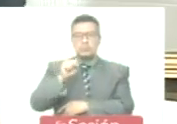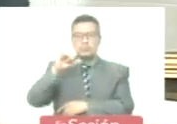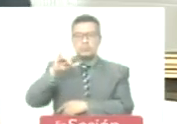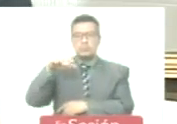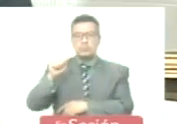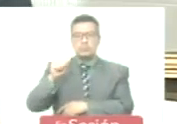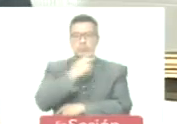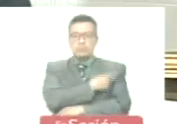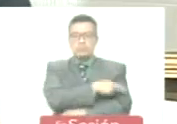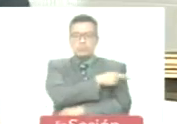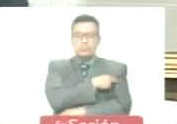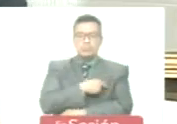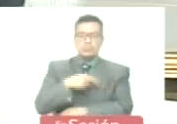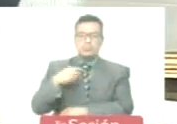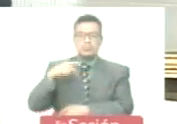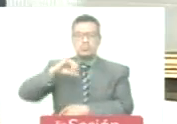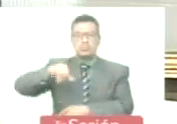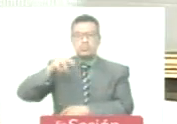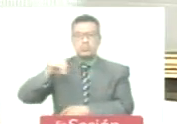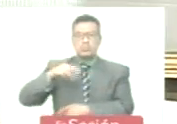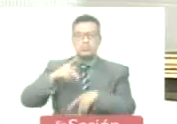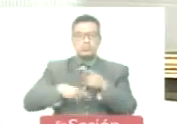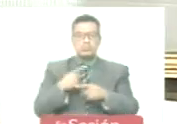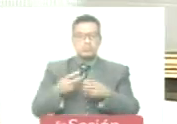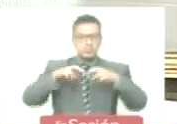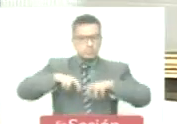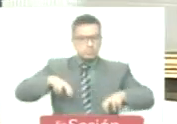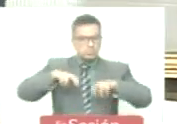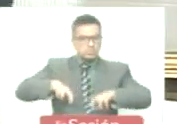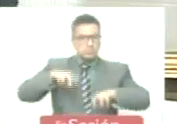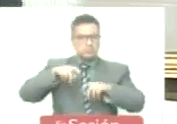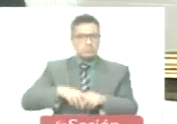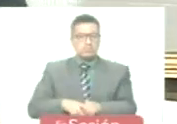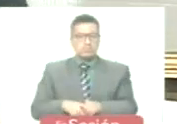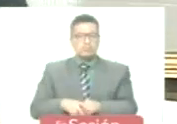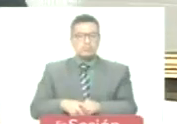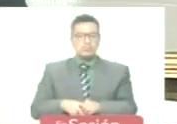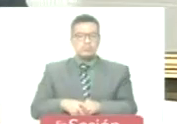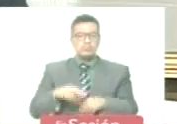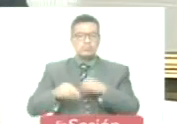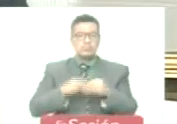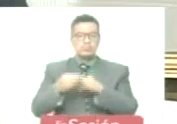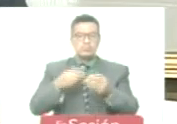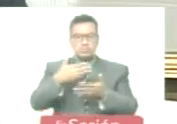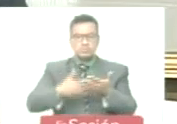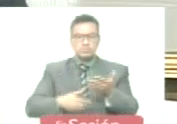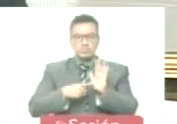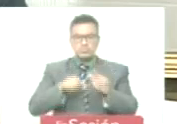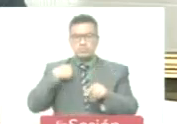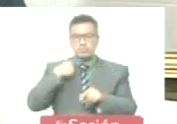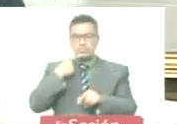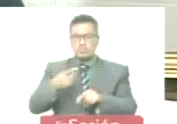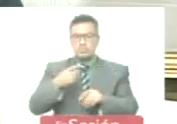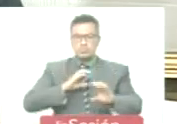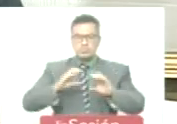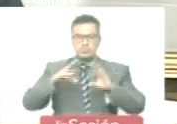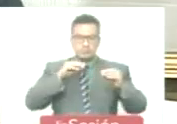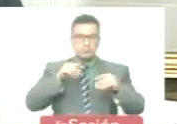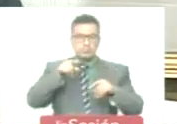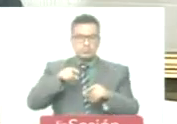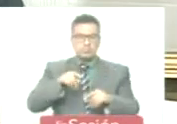en el Hospital JM de los Ríos en un proceso de investigación de lo que salió publicado y que usted mencionó en su conversación,